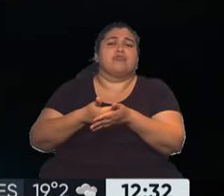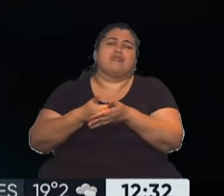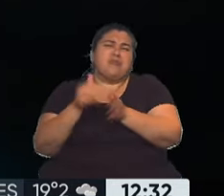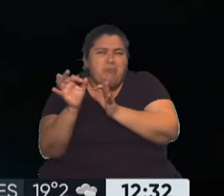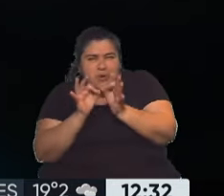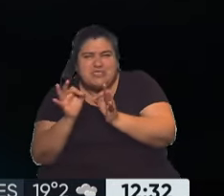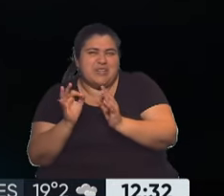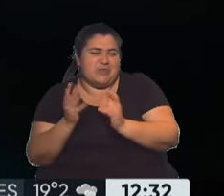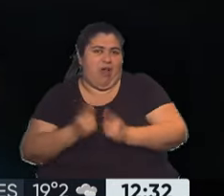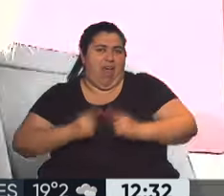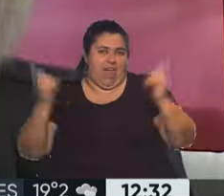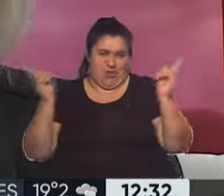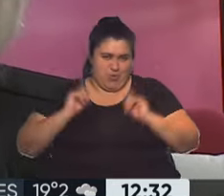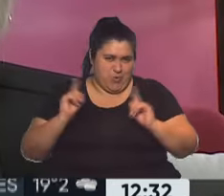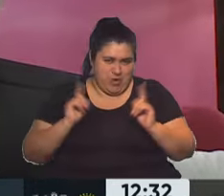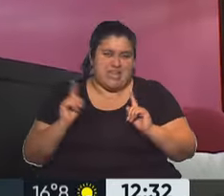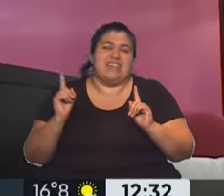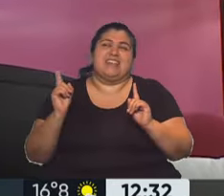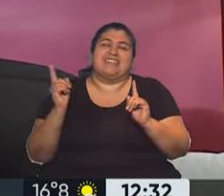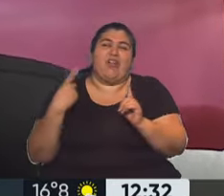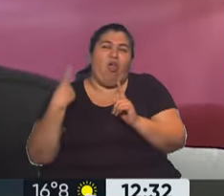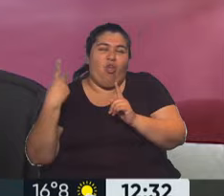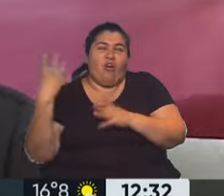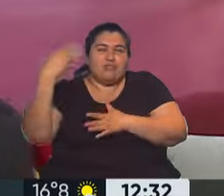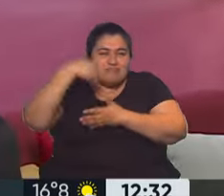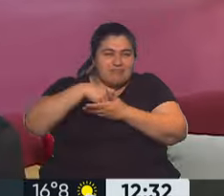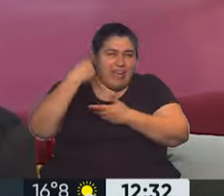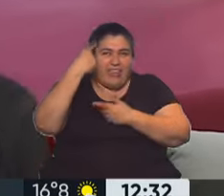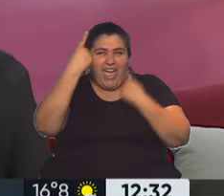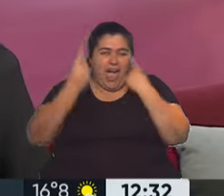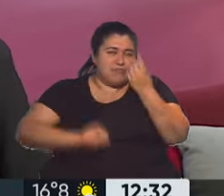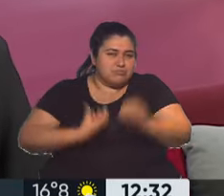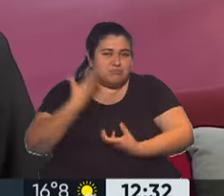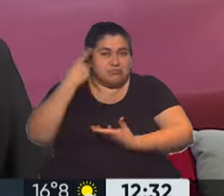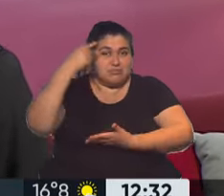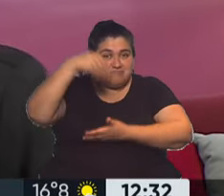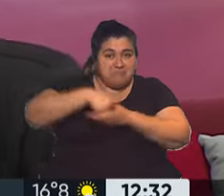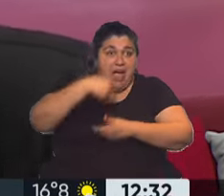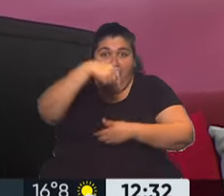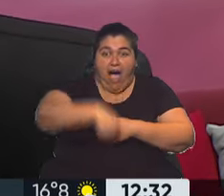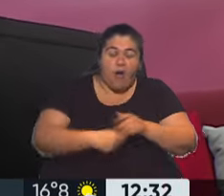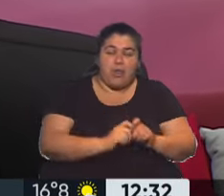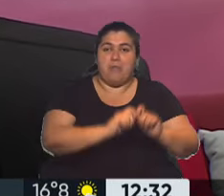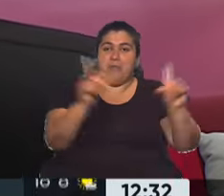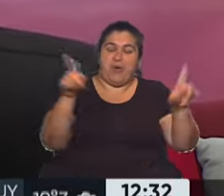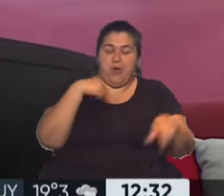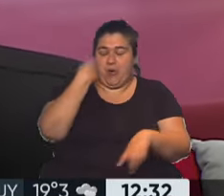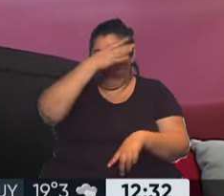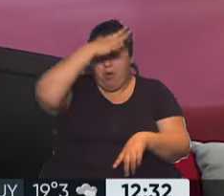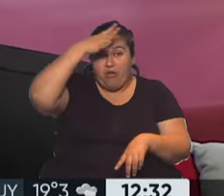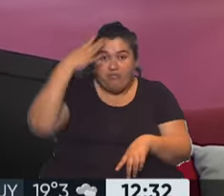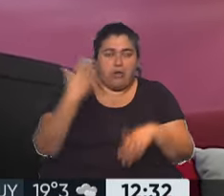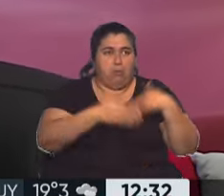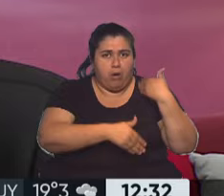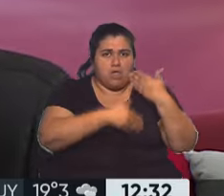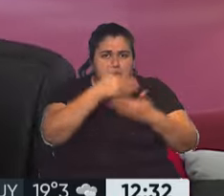pequeño que nos expresa, que bueno, hoy llega a los cines, no podemos creer, viste, esos procesos tan largos que a